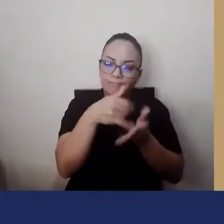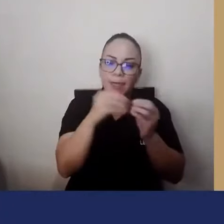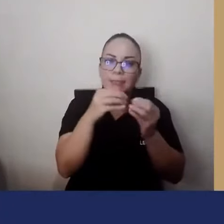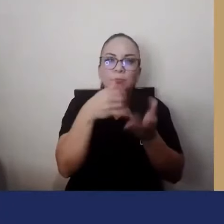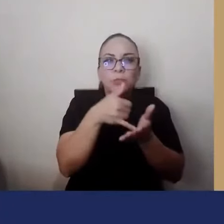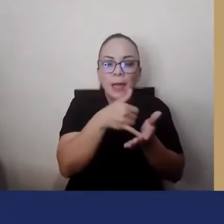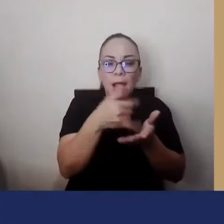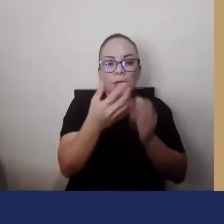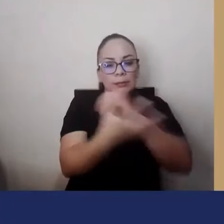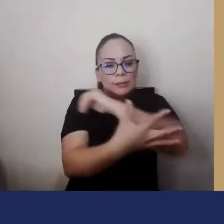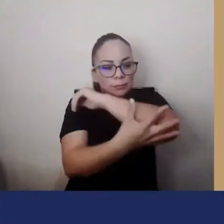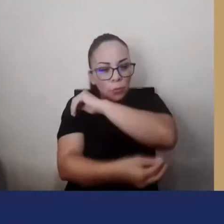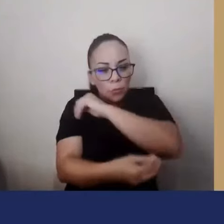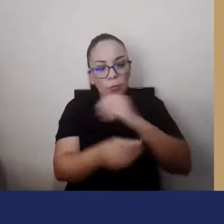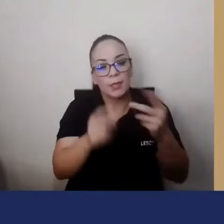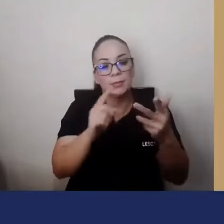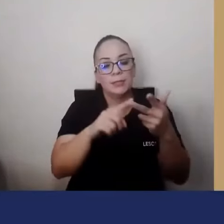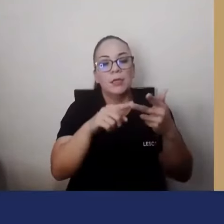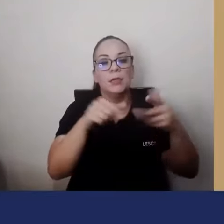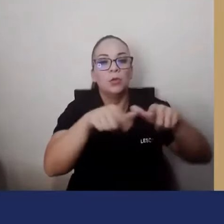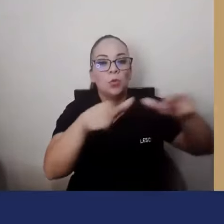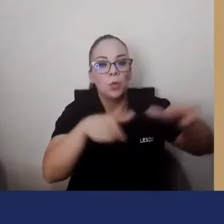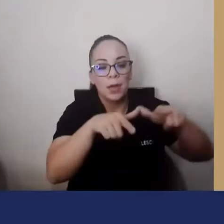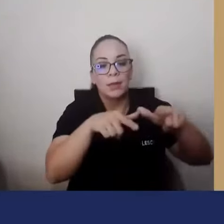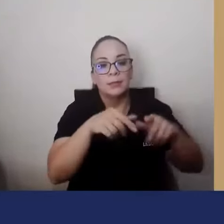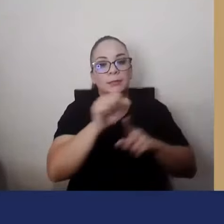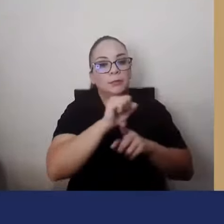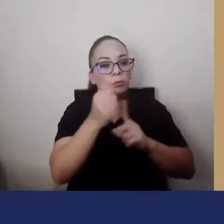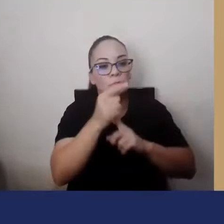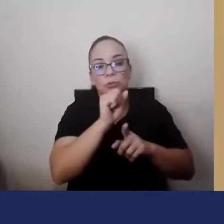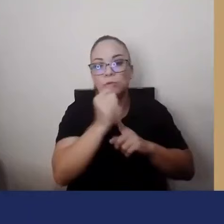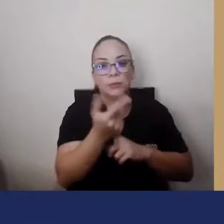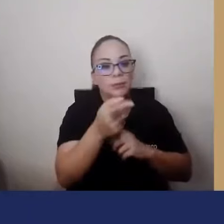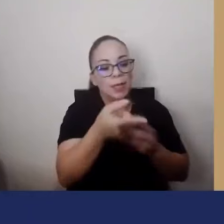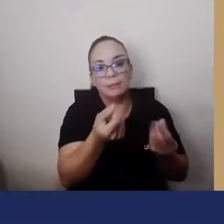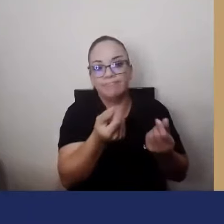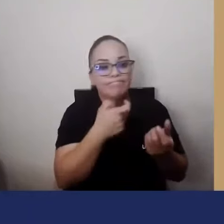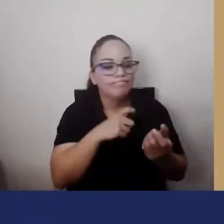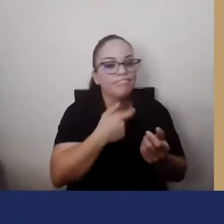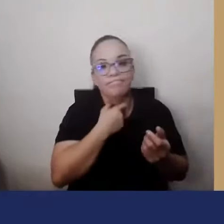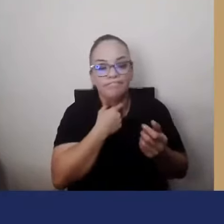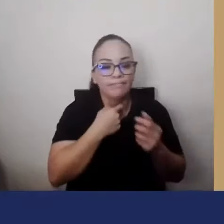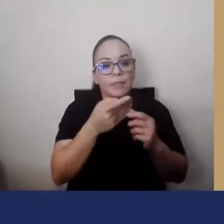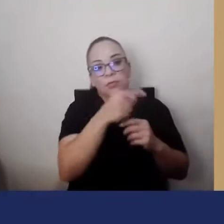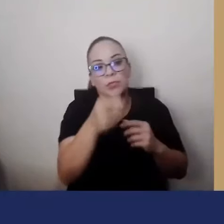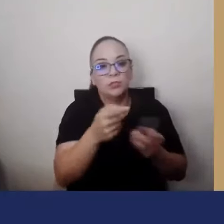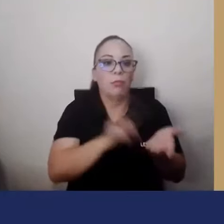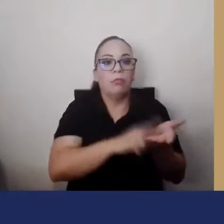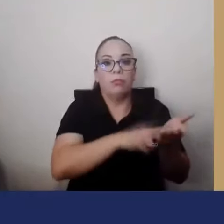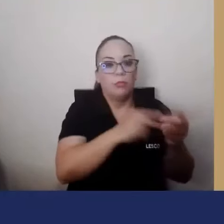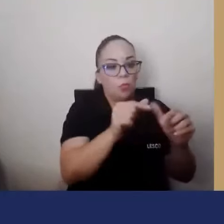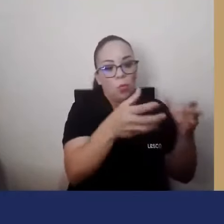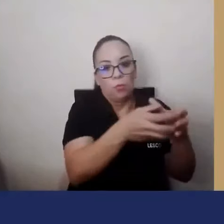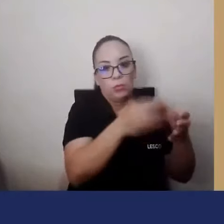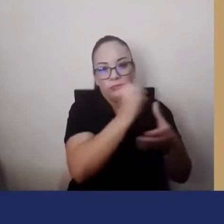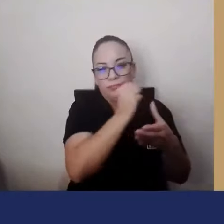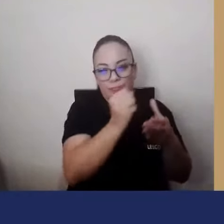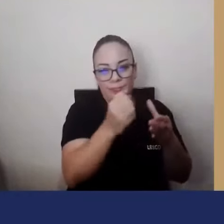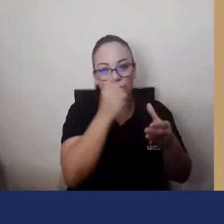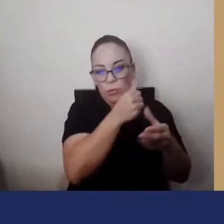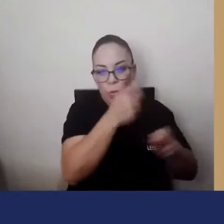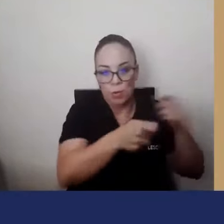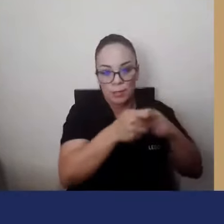sitios donde las condiciones sociales están permitiendo este desarrollo. Este modelo alcanzará y